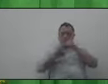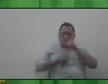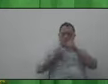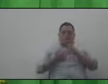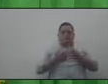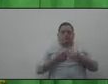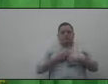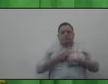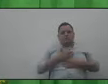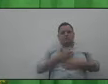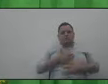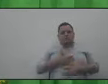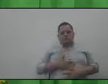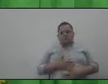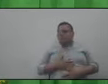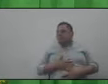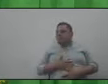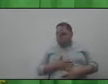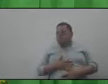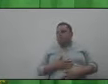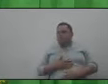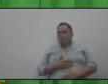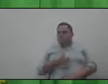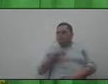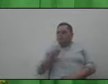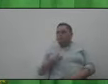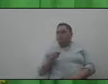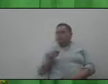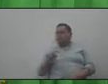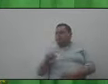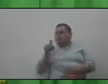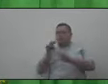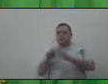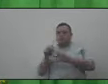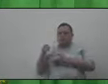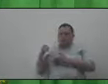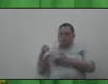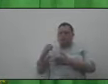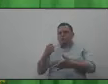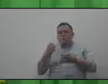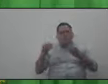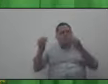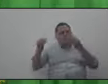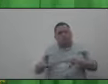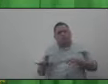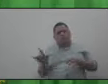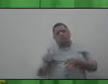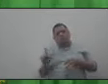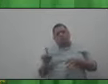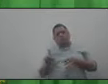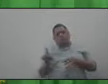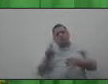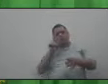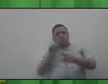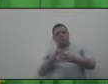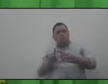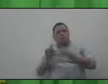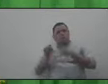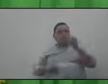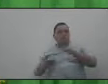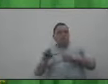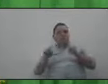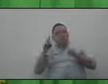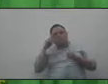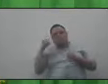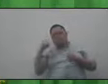todos esos esfuerzos no se van a perder y que los recursos que se tienen destinados tampoco. Entonces, existe la